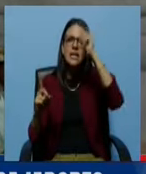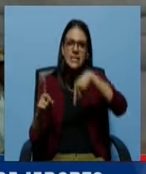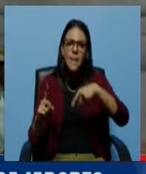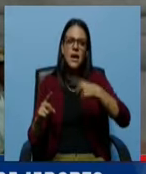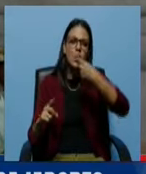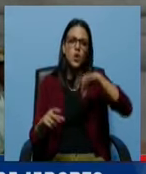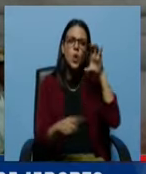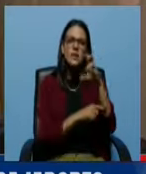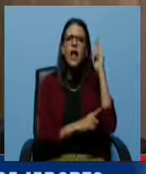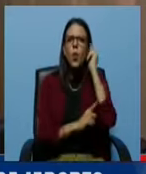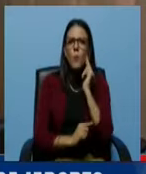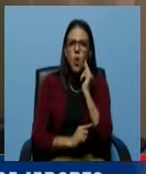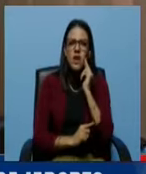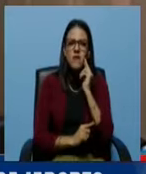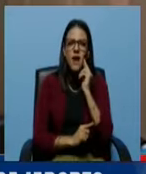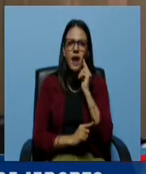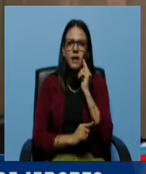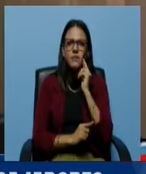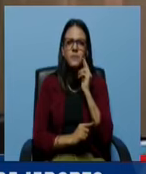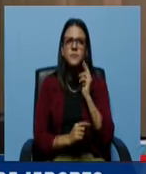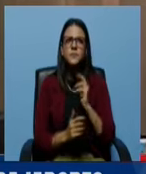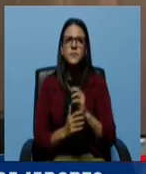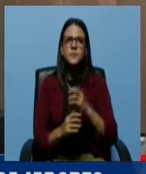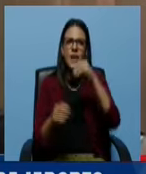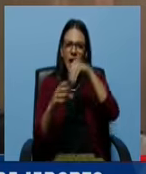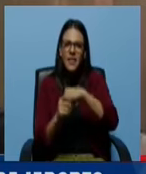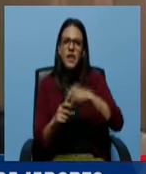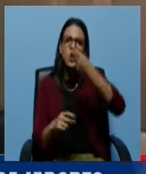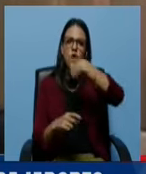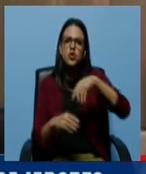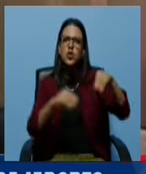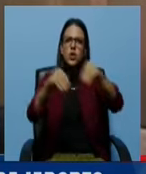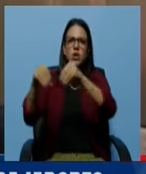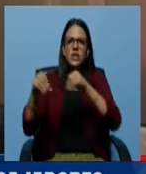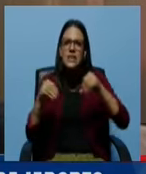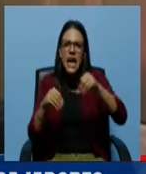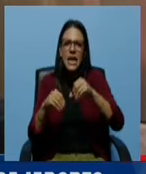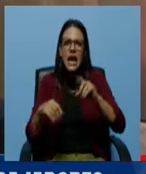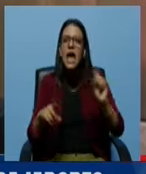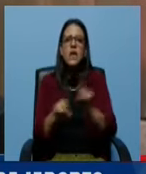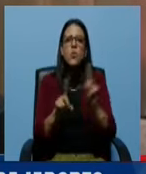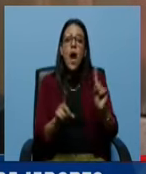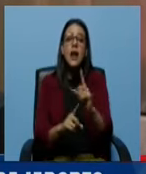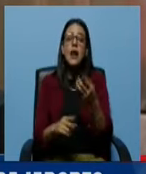Bolívar, en unas tierras de primer nivel,